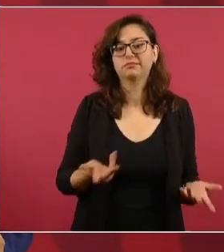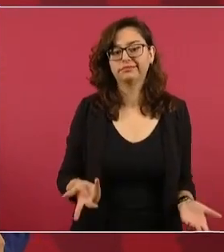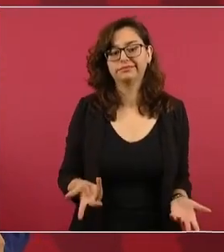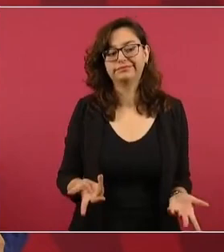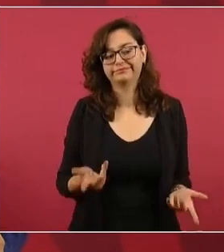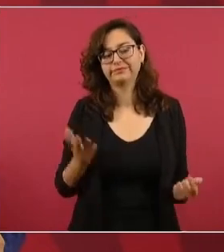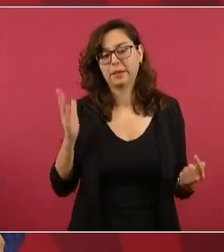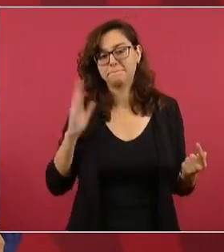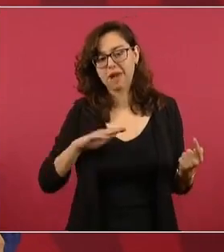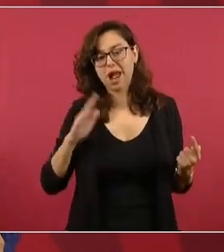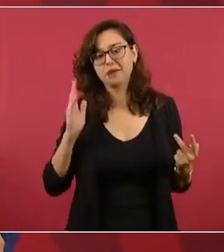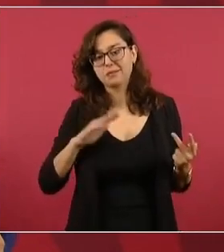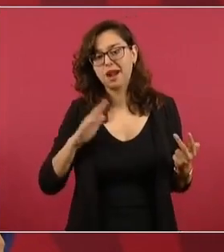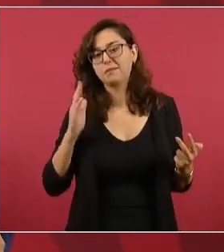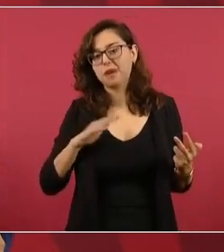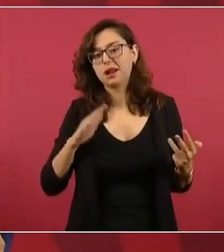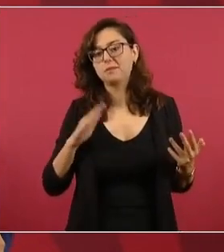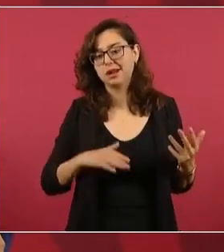Sí,